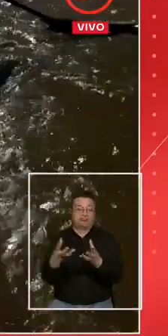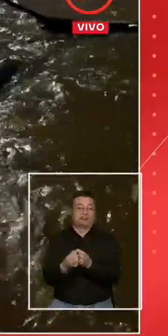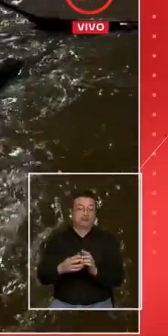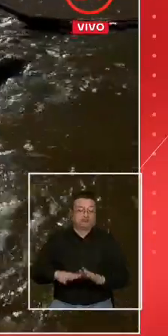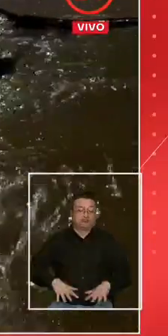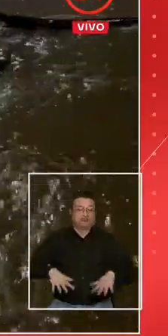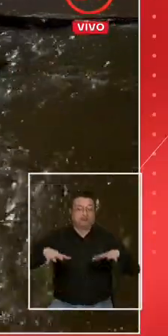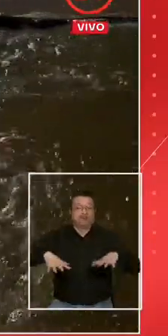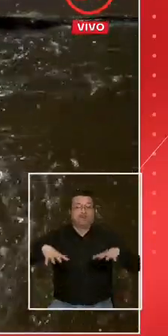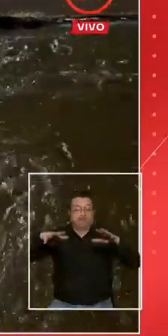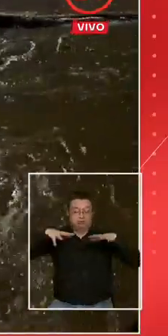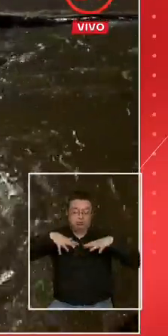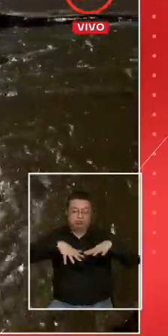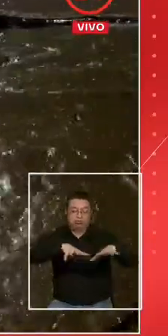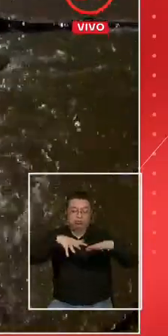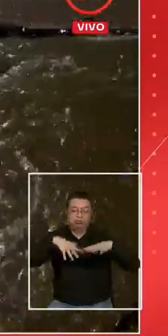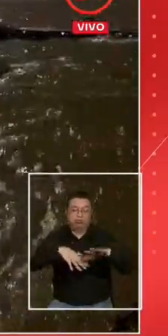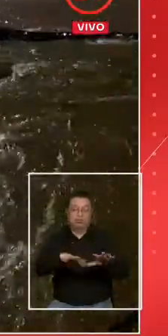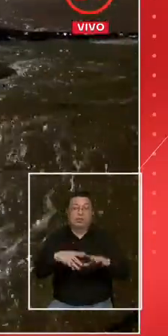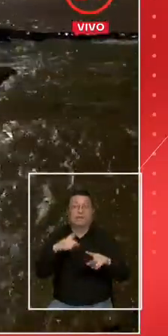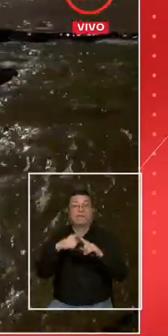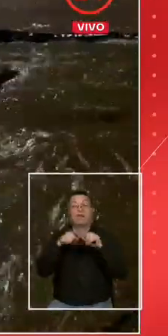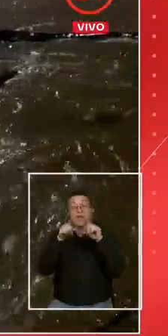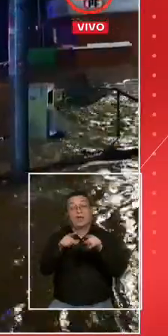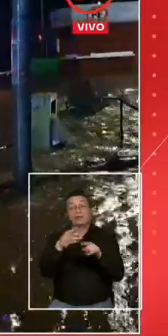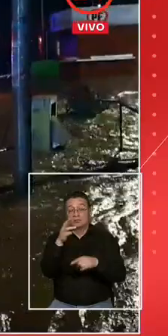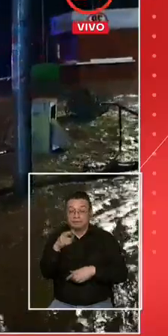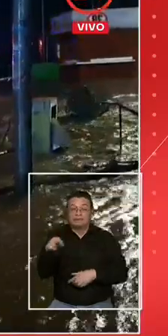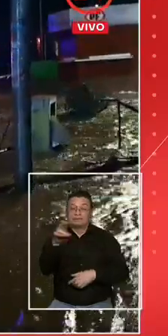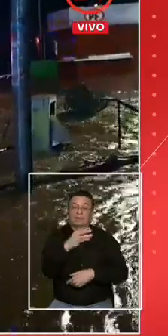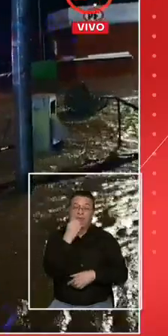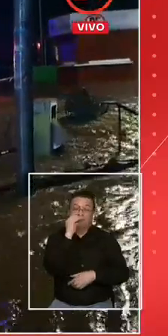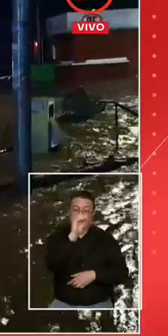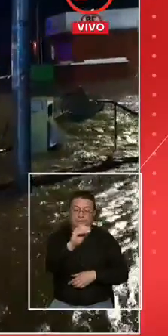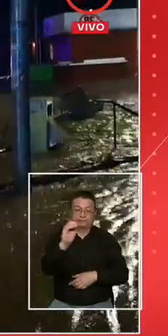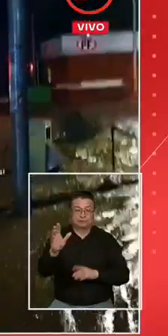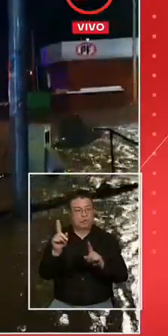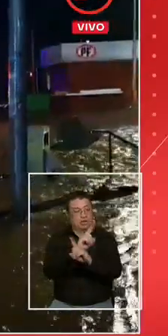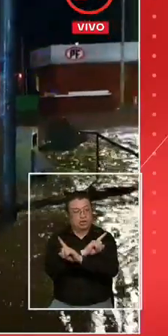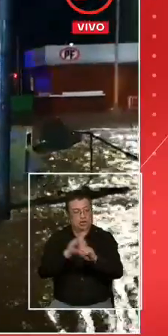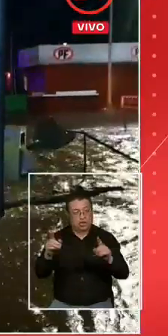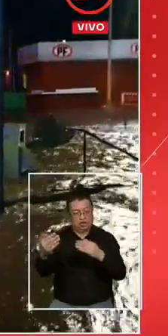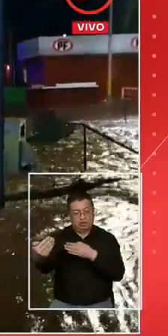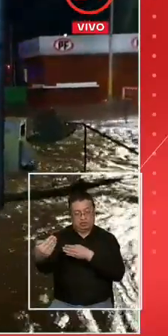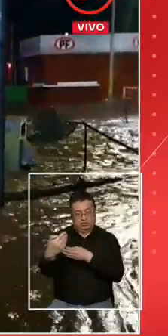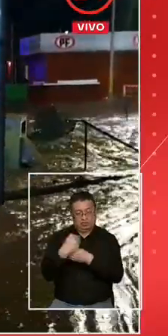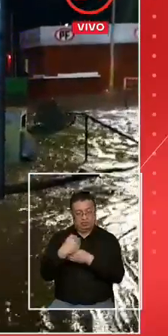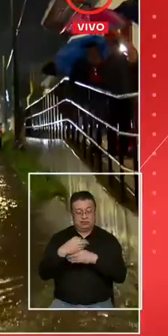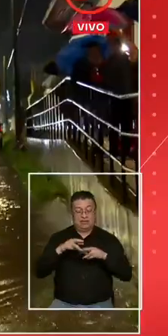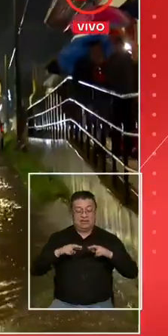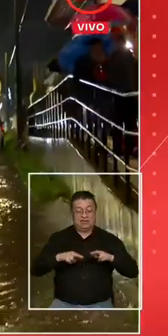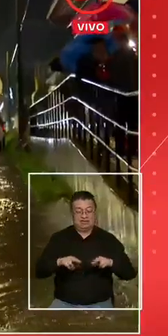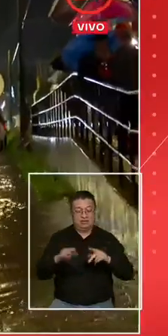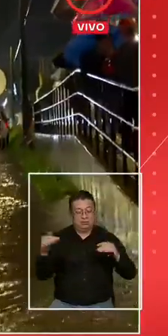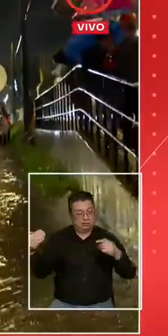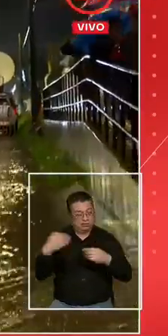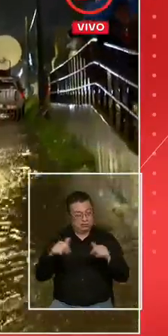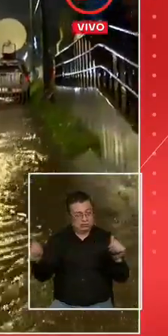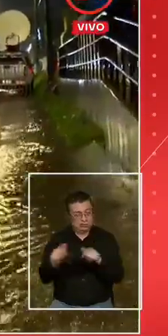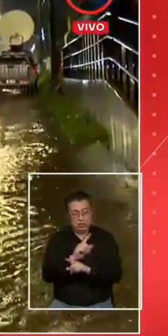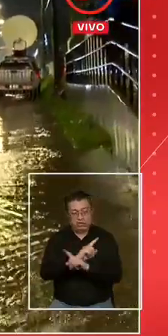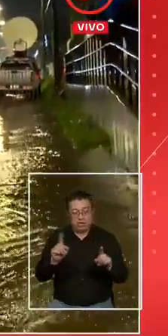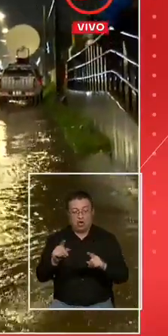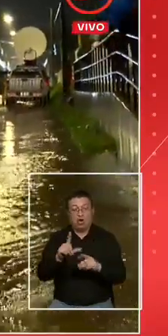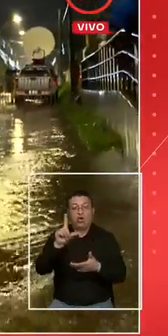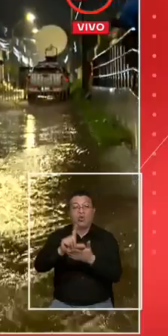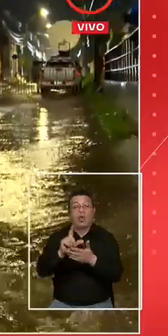un aumento más del caudal. Por ende, ¿cierto? Volvemos a reiterar a las personas que nos están viendo que no se acerquen a la orilla del río, ¿cierto? Que se queden en sus casas y obviamente la